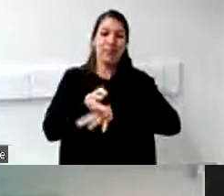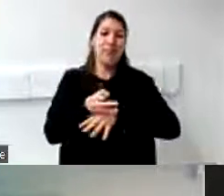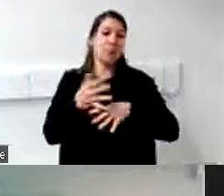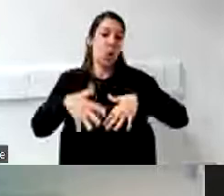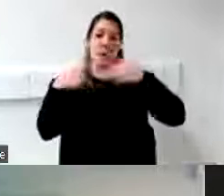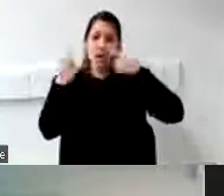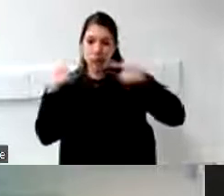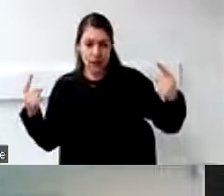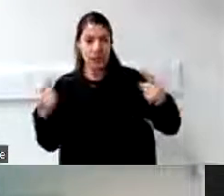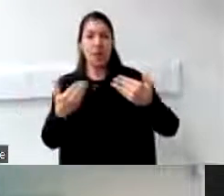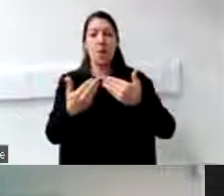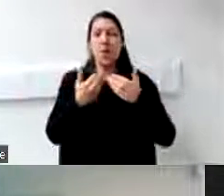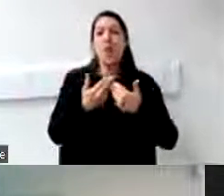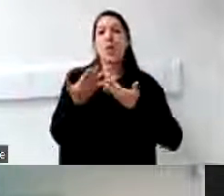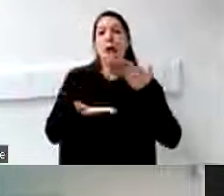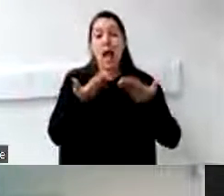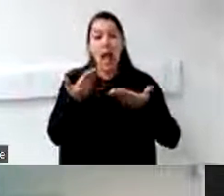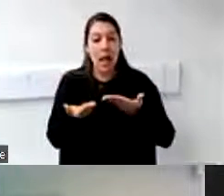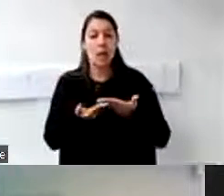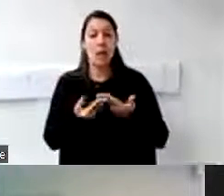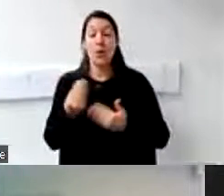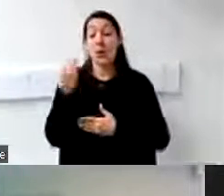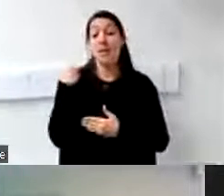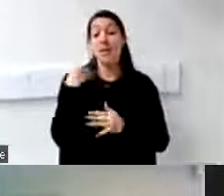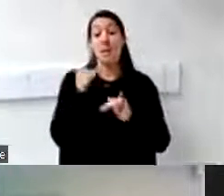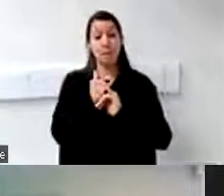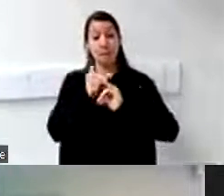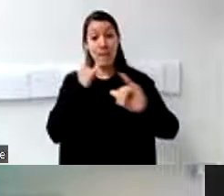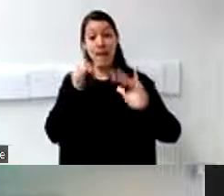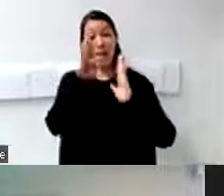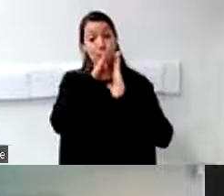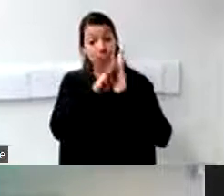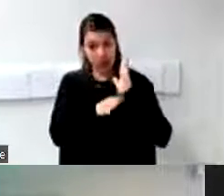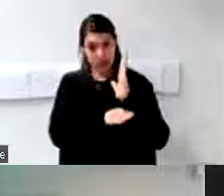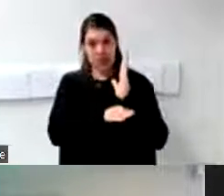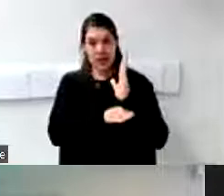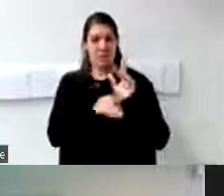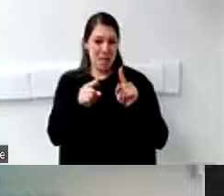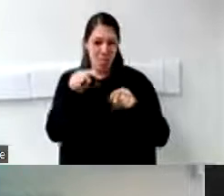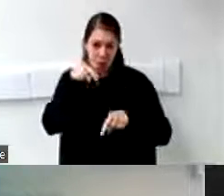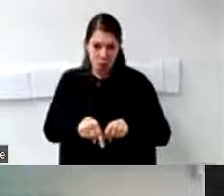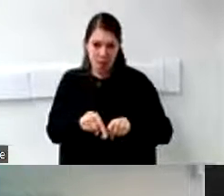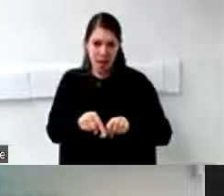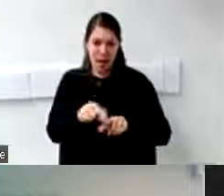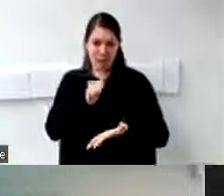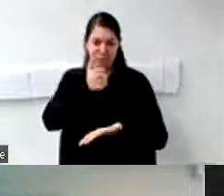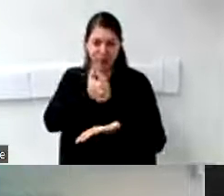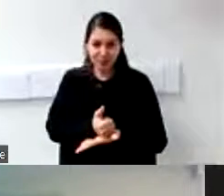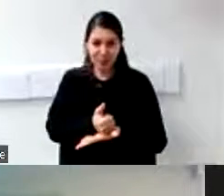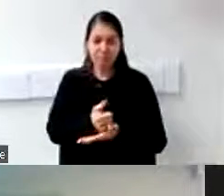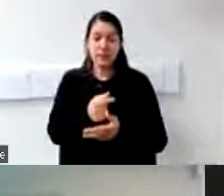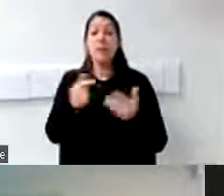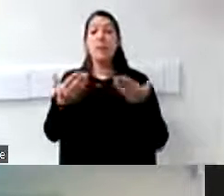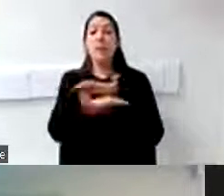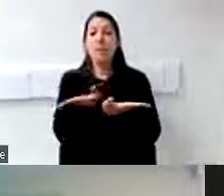cualquier consulta. Recuerden a través del mail del programa que se conectaron. Y bueno, en las presentaciones va a